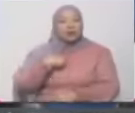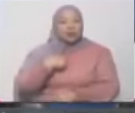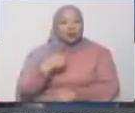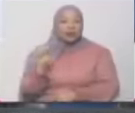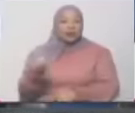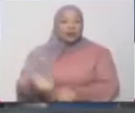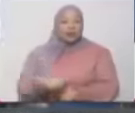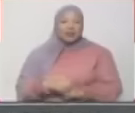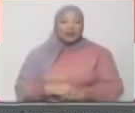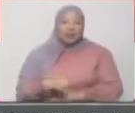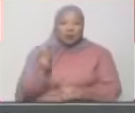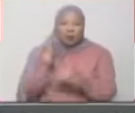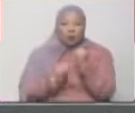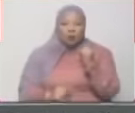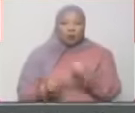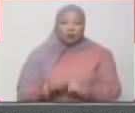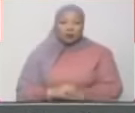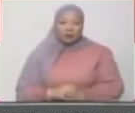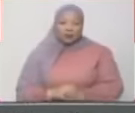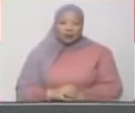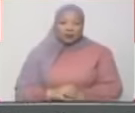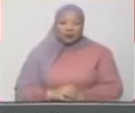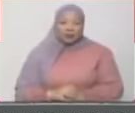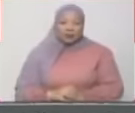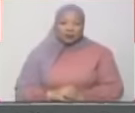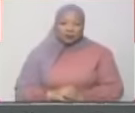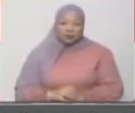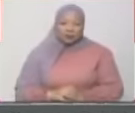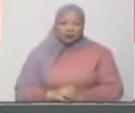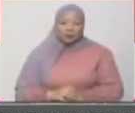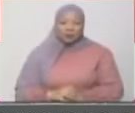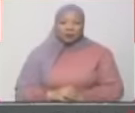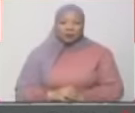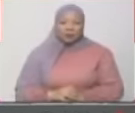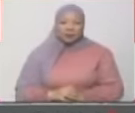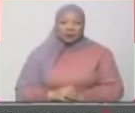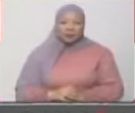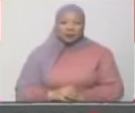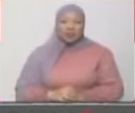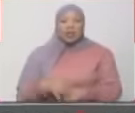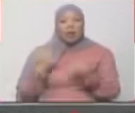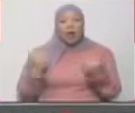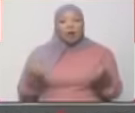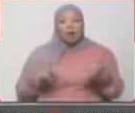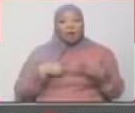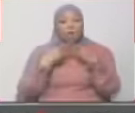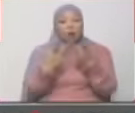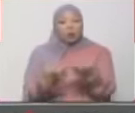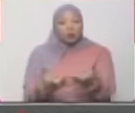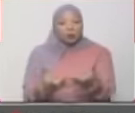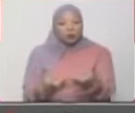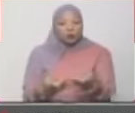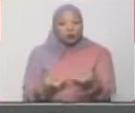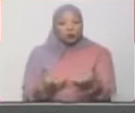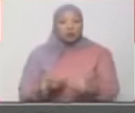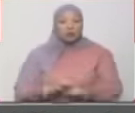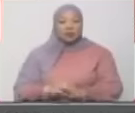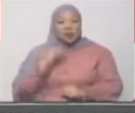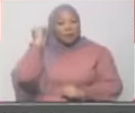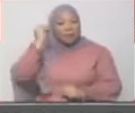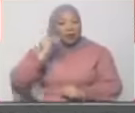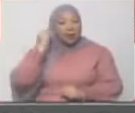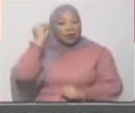la última generación. ¿Ah? Ahora es voluntario. Fíjense que ahí el